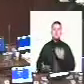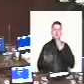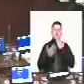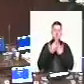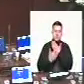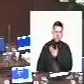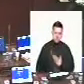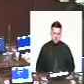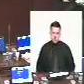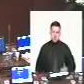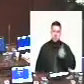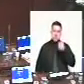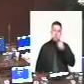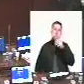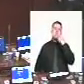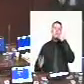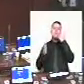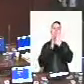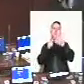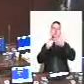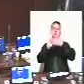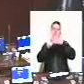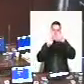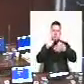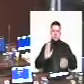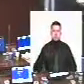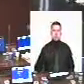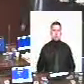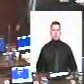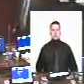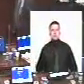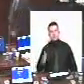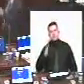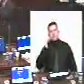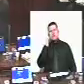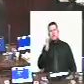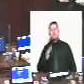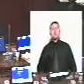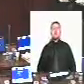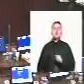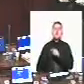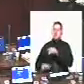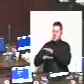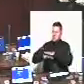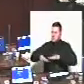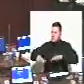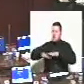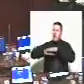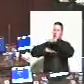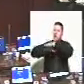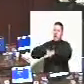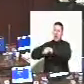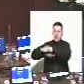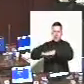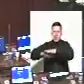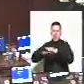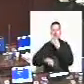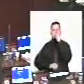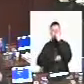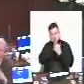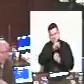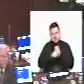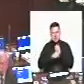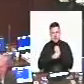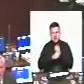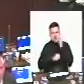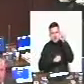señor presidente, para una constancia. Decía a la restitución rural integral. Después de 3 años de